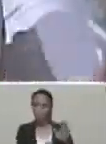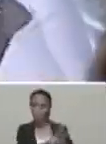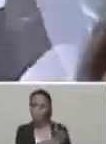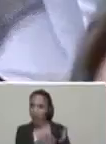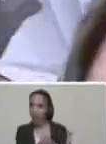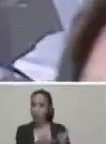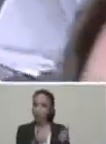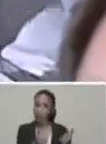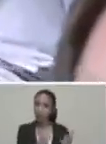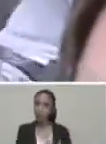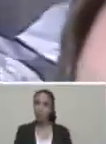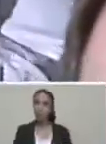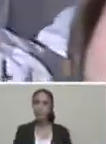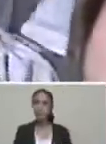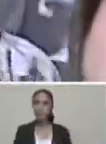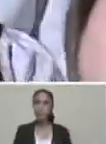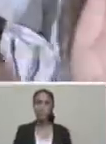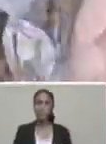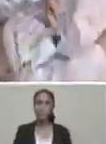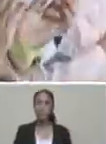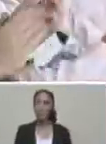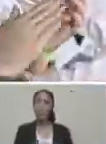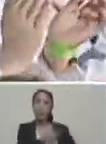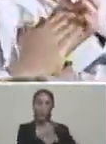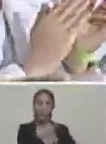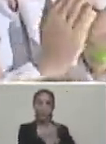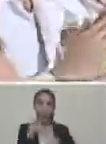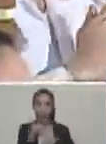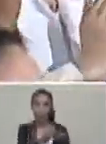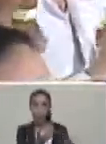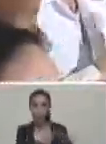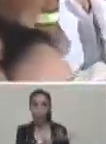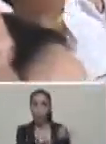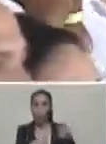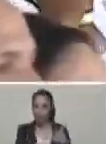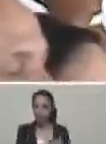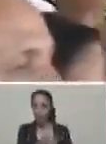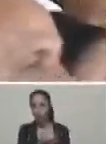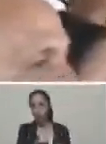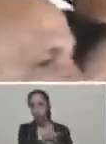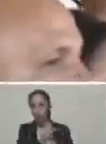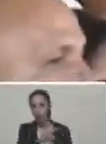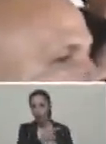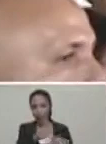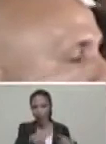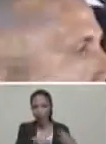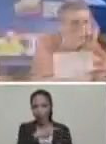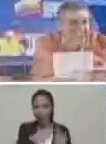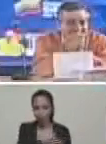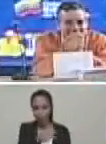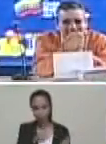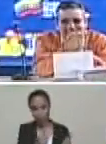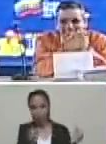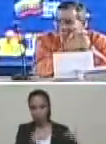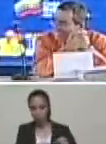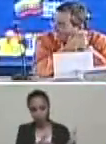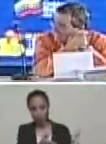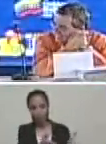sí. A través del gobierno constitucional y legítimo revolucionario de Venezuela,